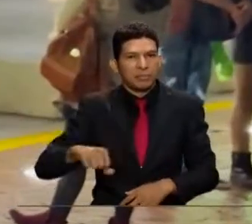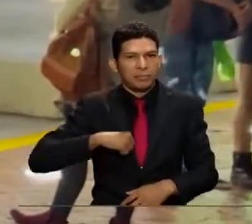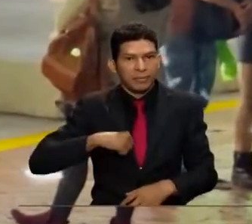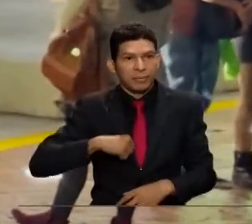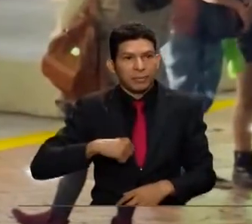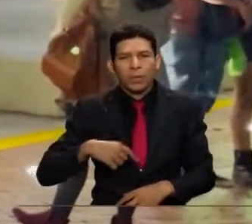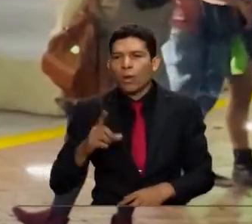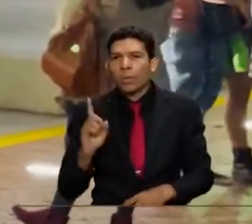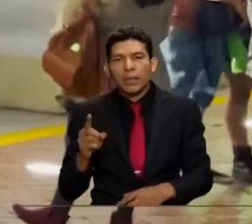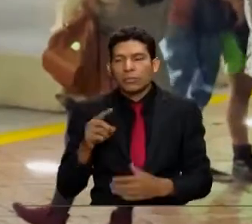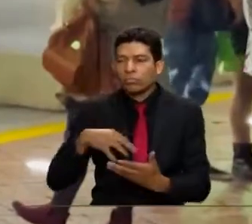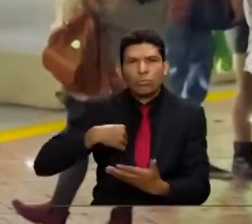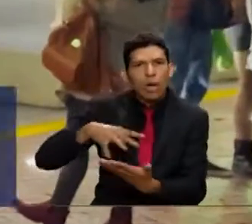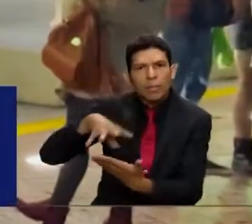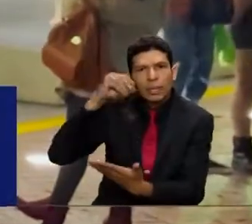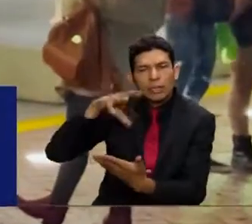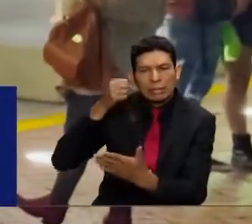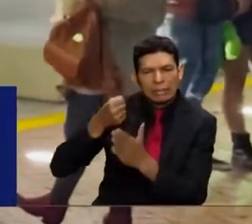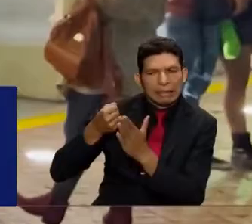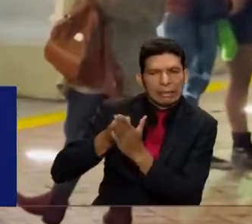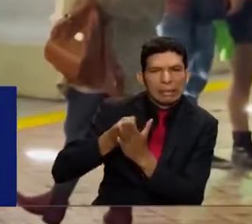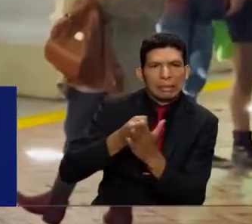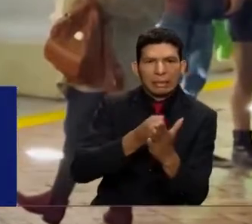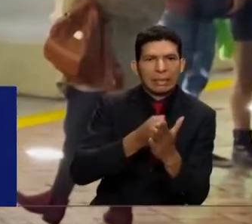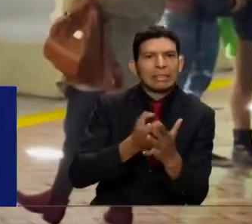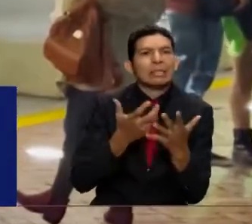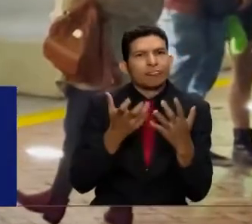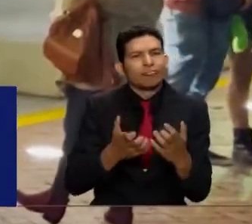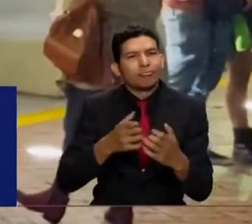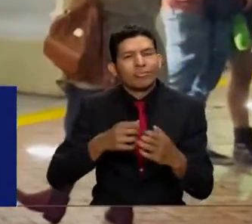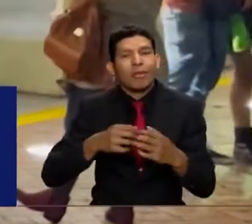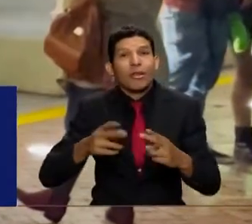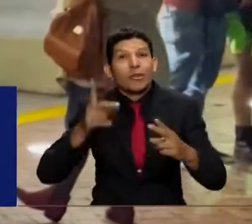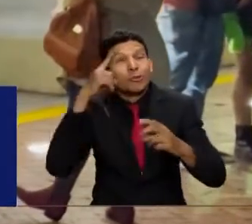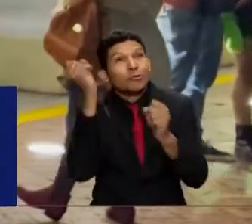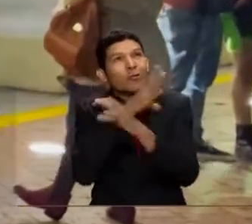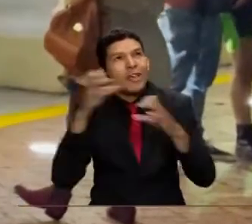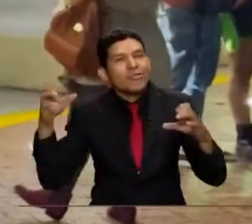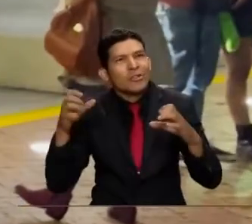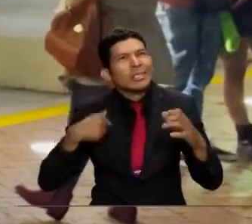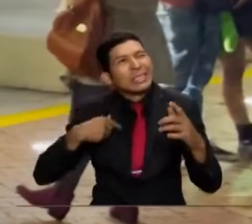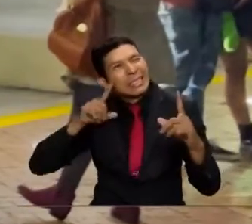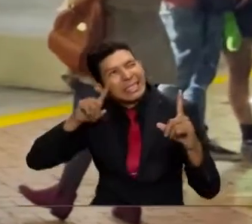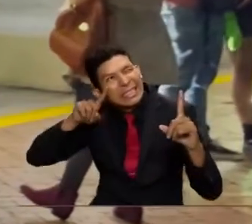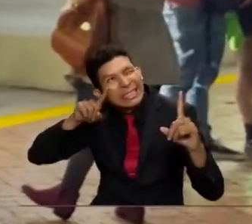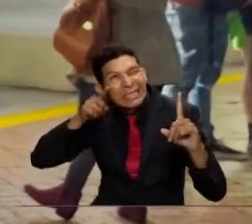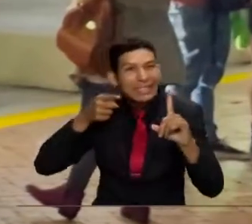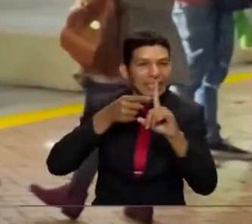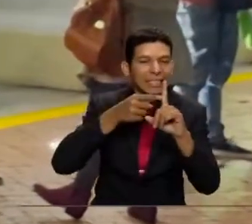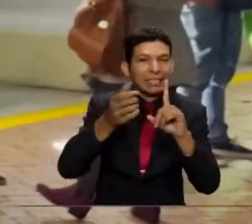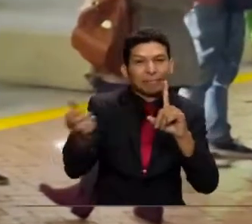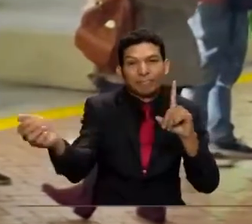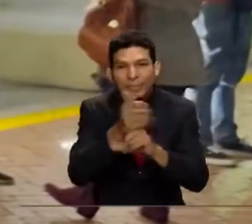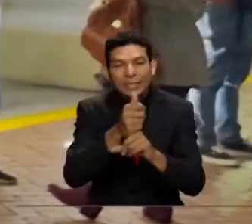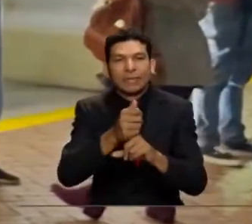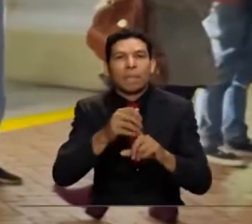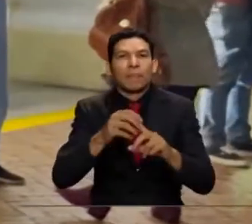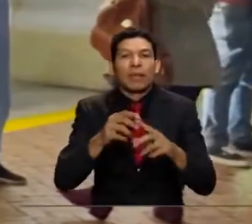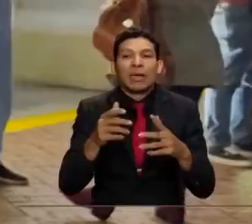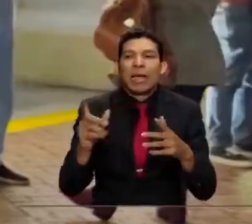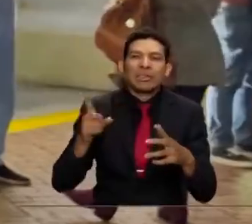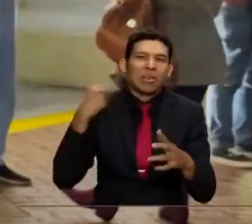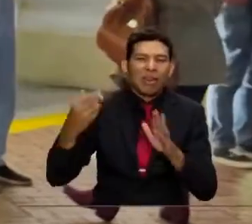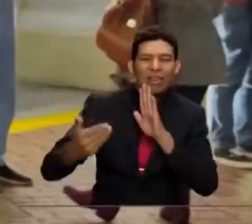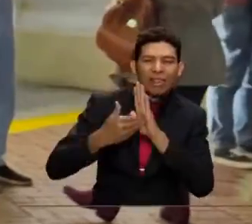los días aprendo la perseverancia, ¿no? El querer alcanzar un sueño a pesar de que las condiciones sean adversas o de que todo el